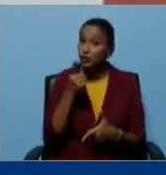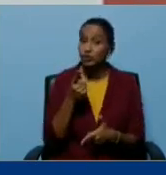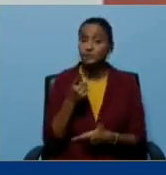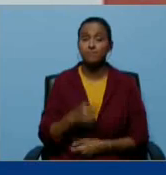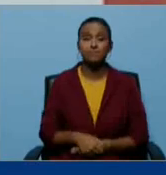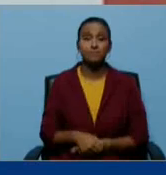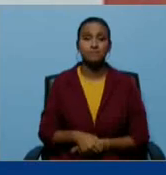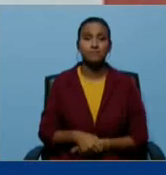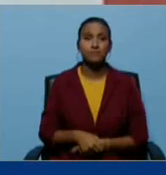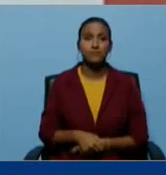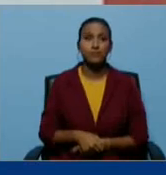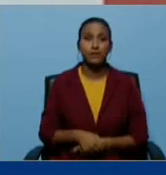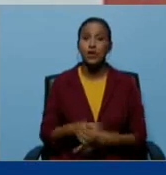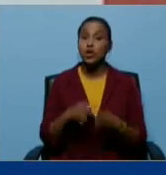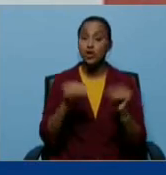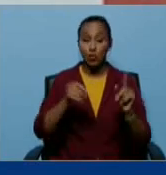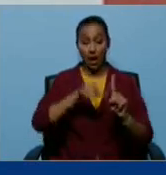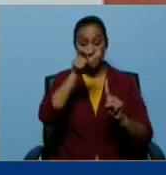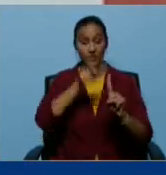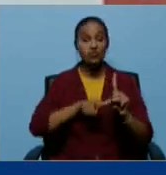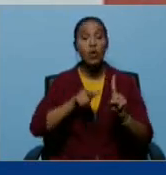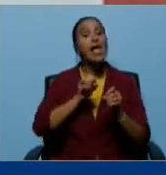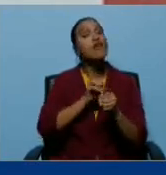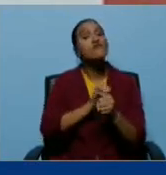los influencers en el mundo,